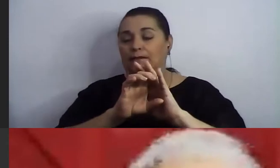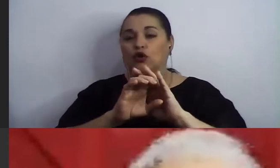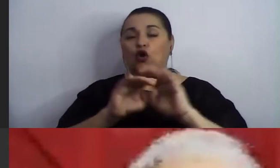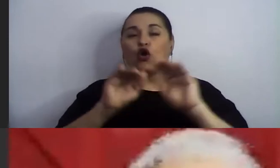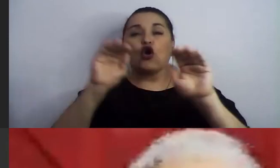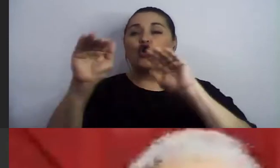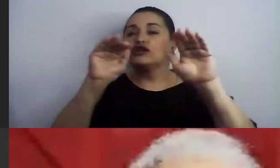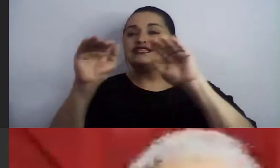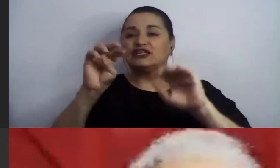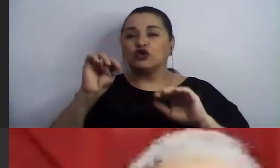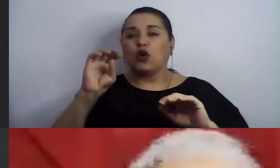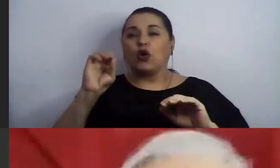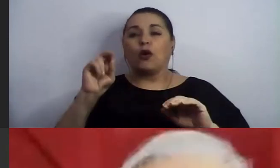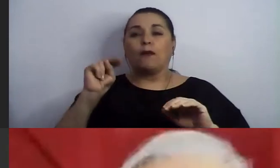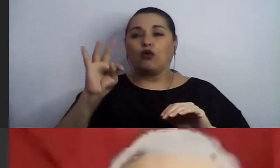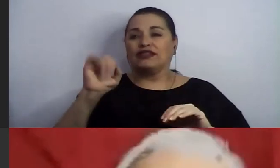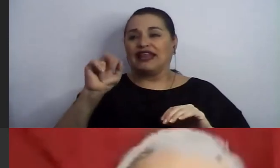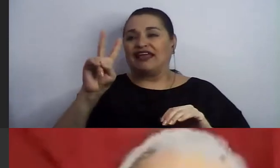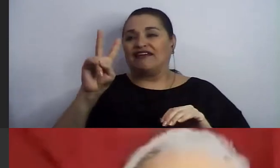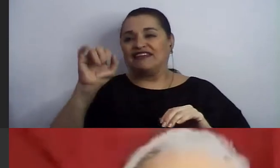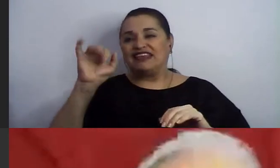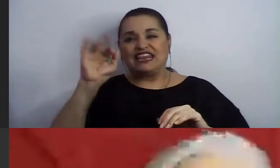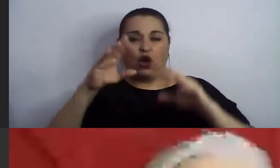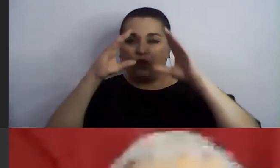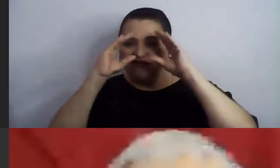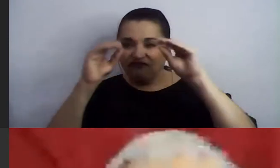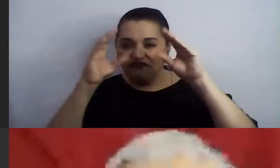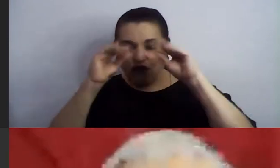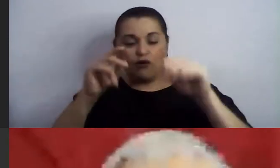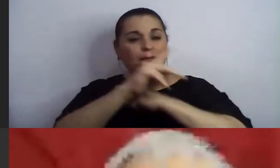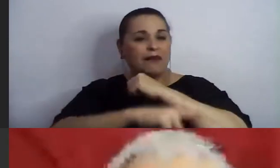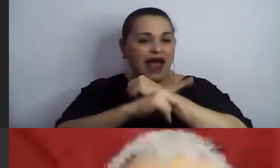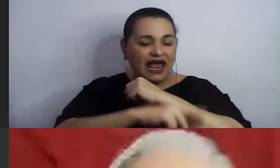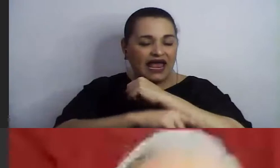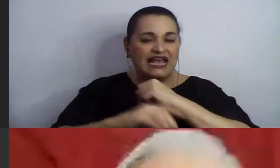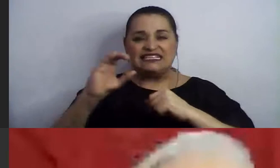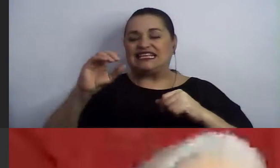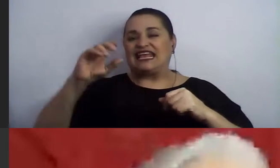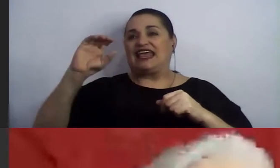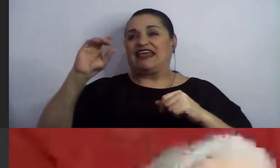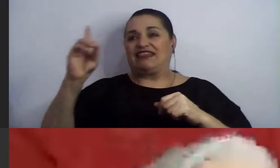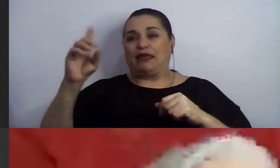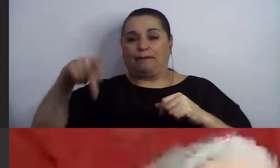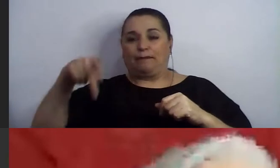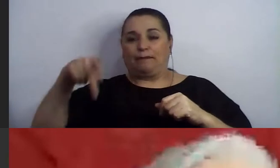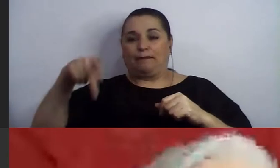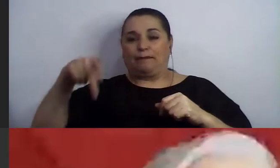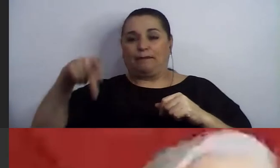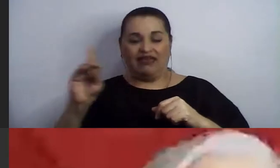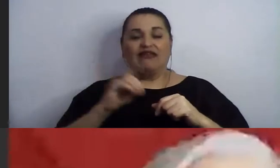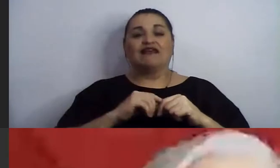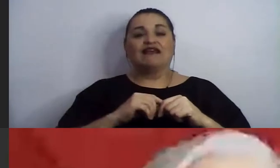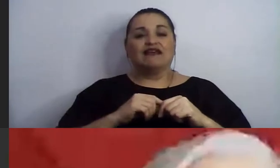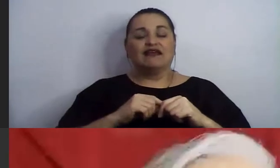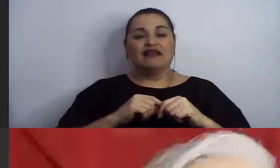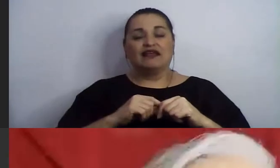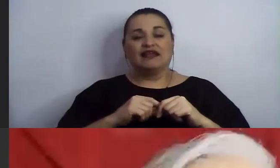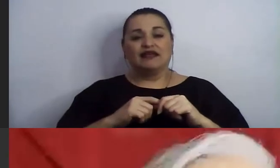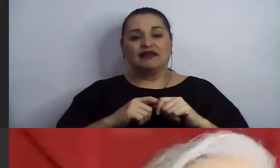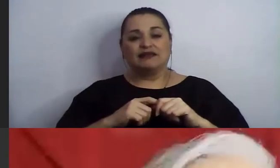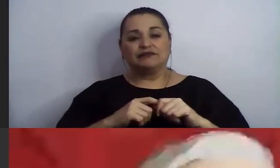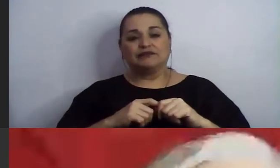Montevideo, que también lo mencionaban, el informe país de la CDPD, que es la, de